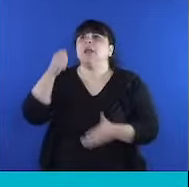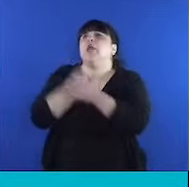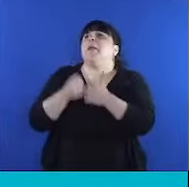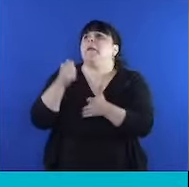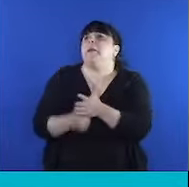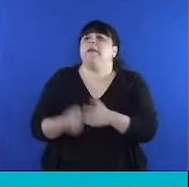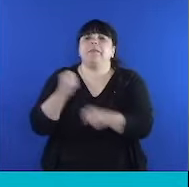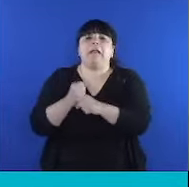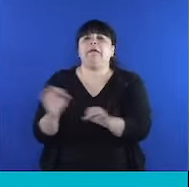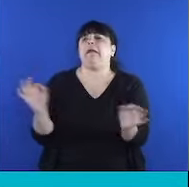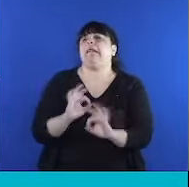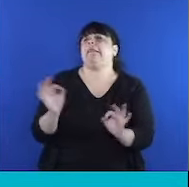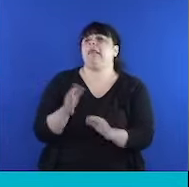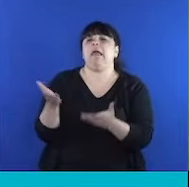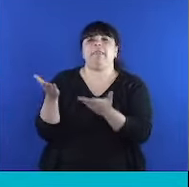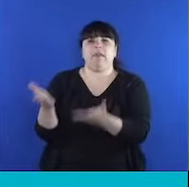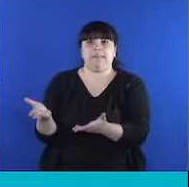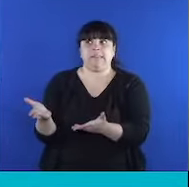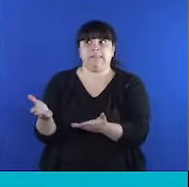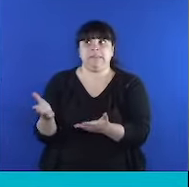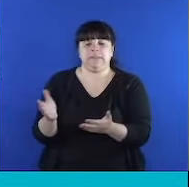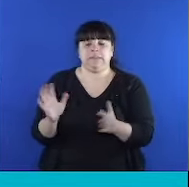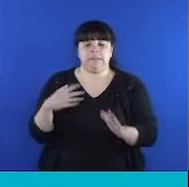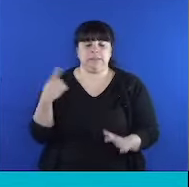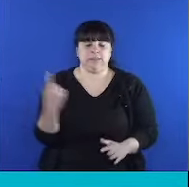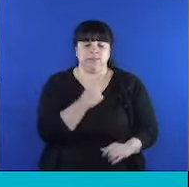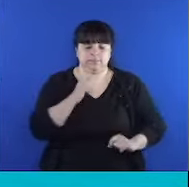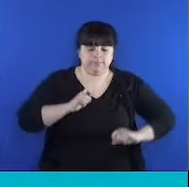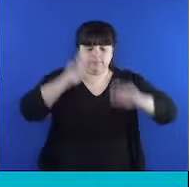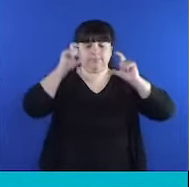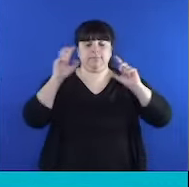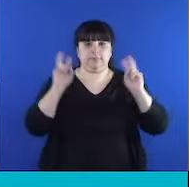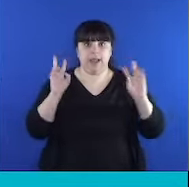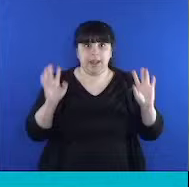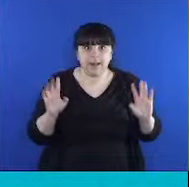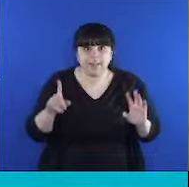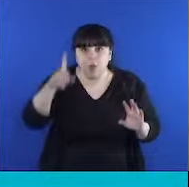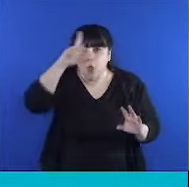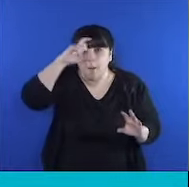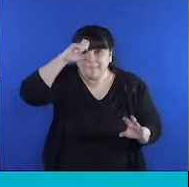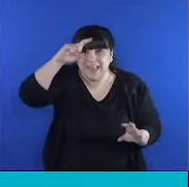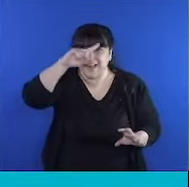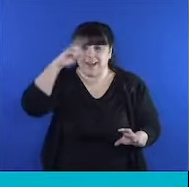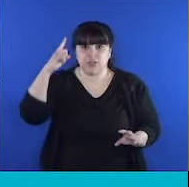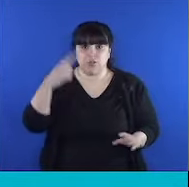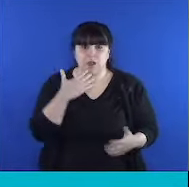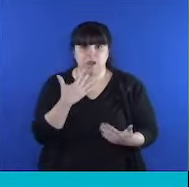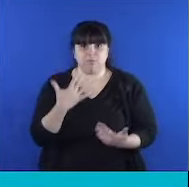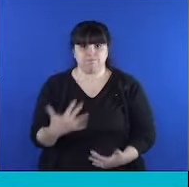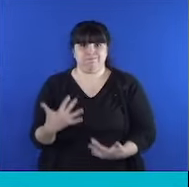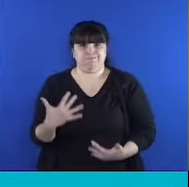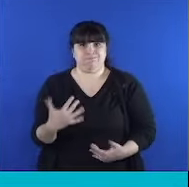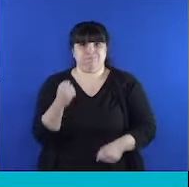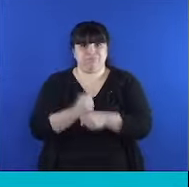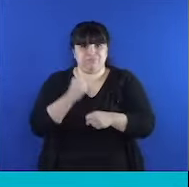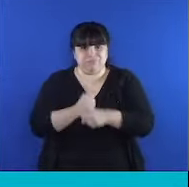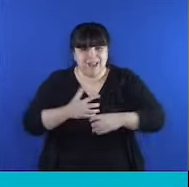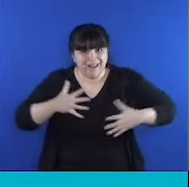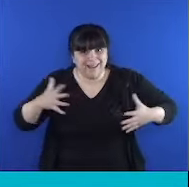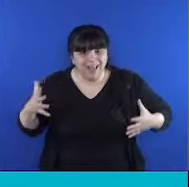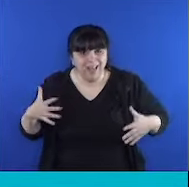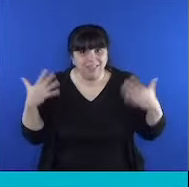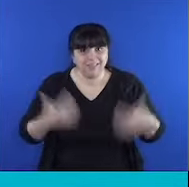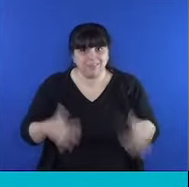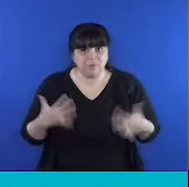ñoquis. Es una cosa un poco llamativa. Es un hospital nacional de excelencia que atiende, como se dijo hace un